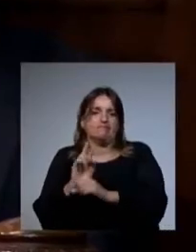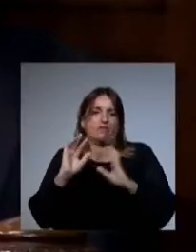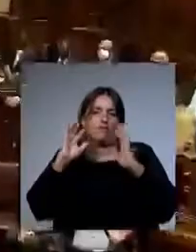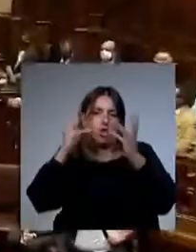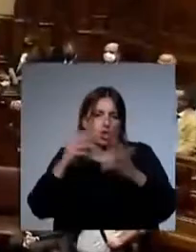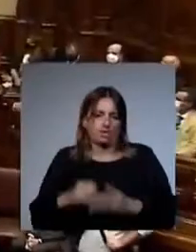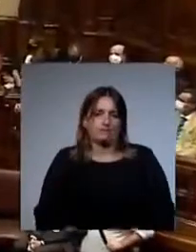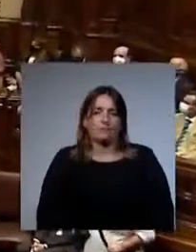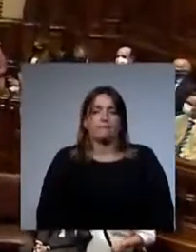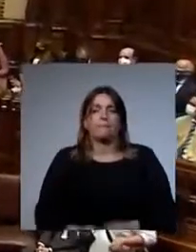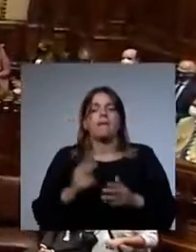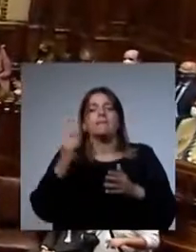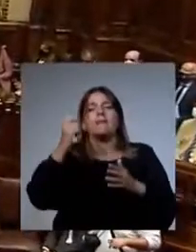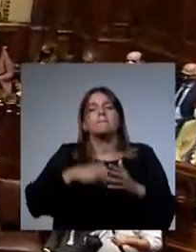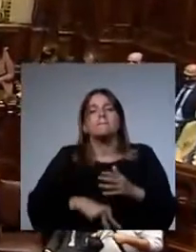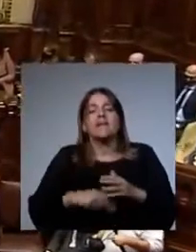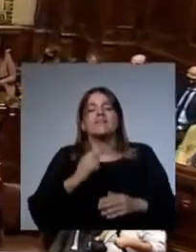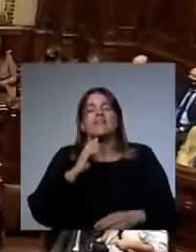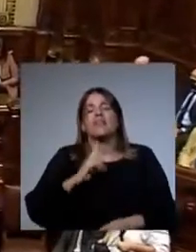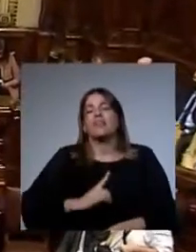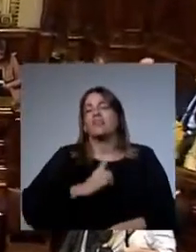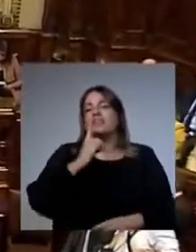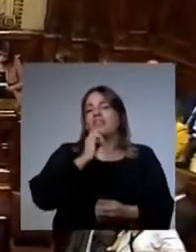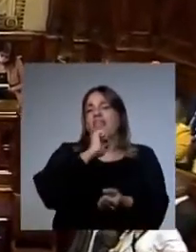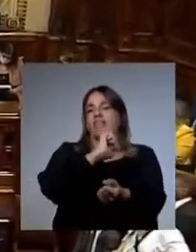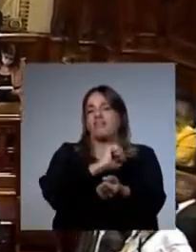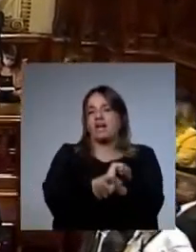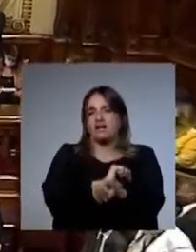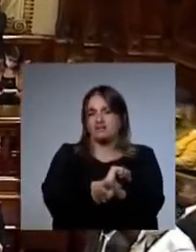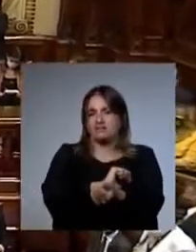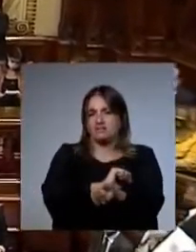Se implementó el Plan de Dignidad Carcelaria.